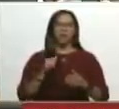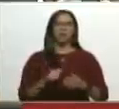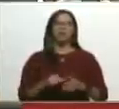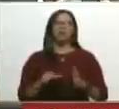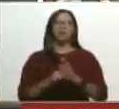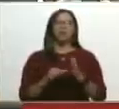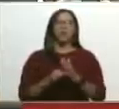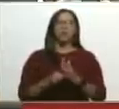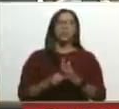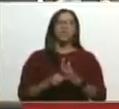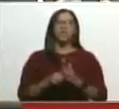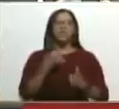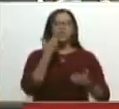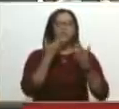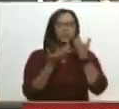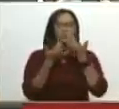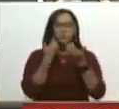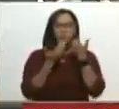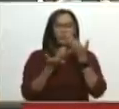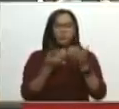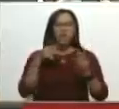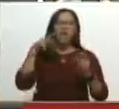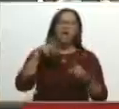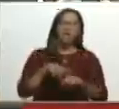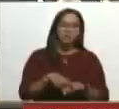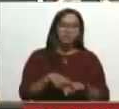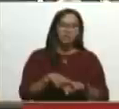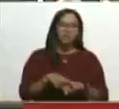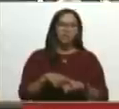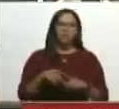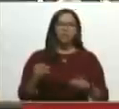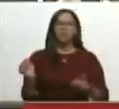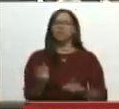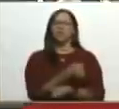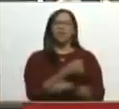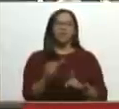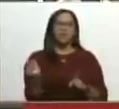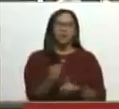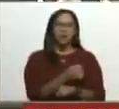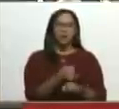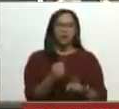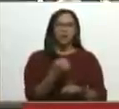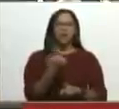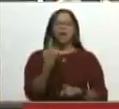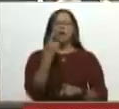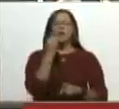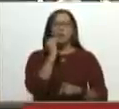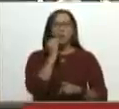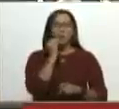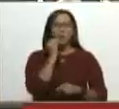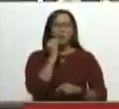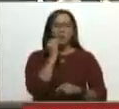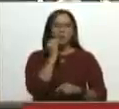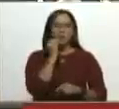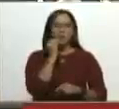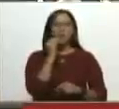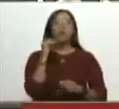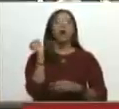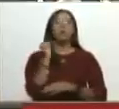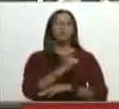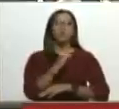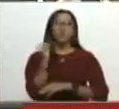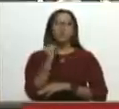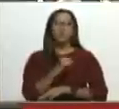donde insulta, ataca y trata de vejar a unos jóvenes con problemas de